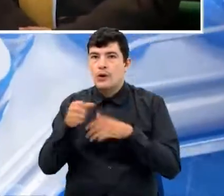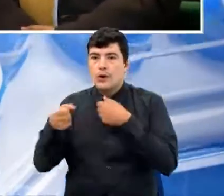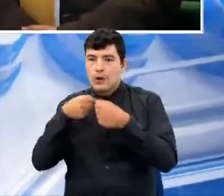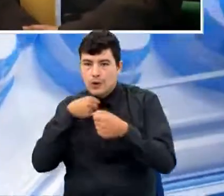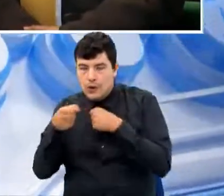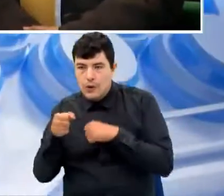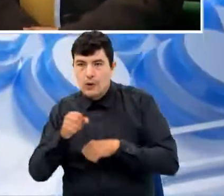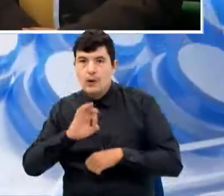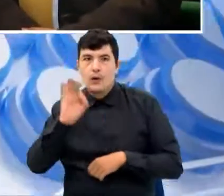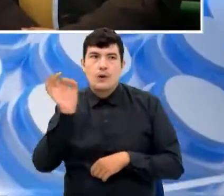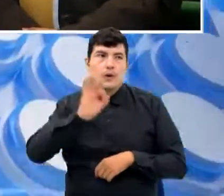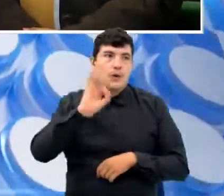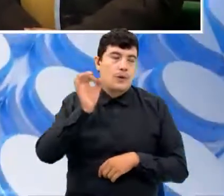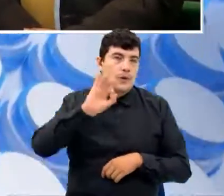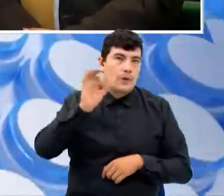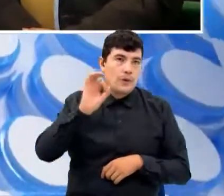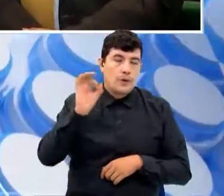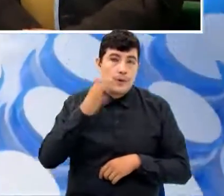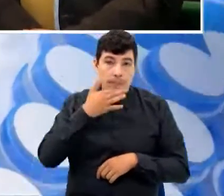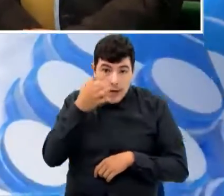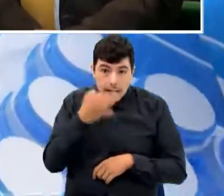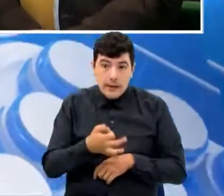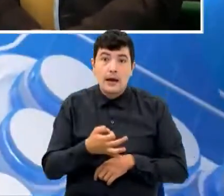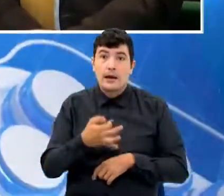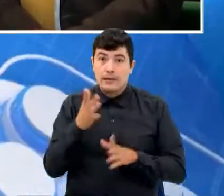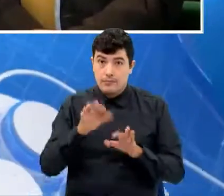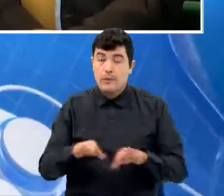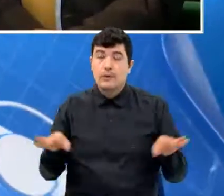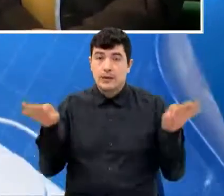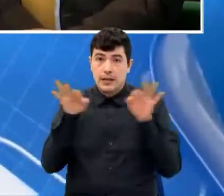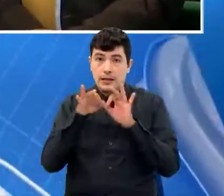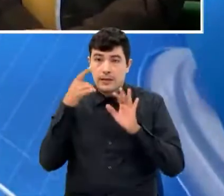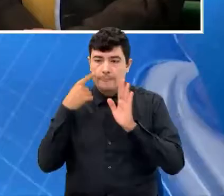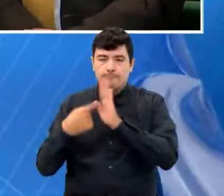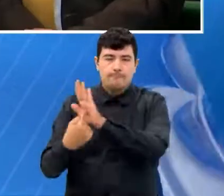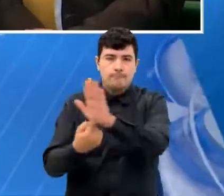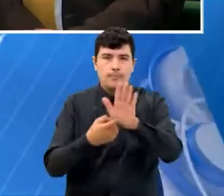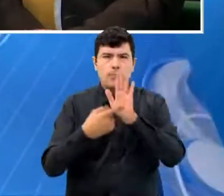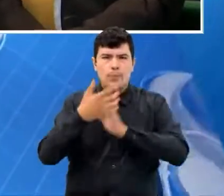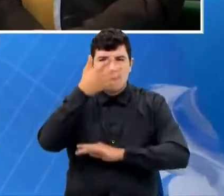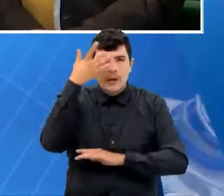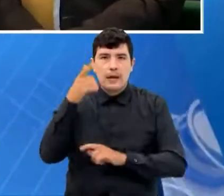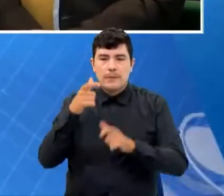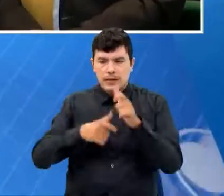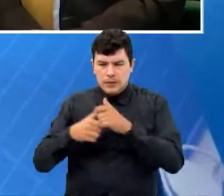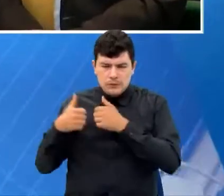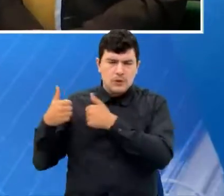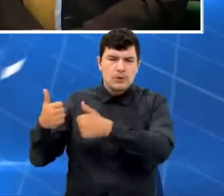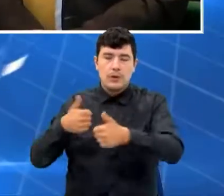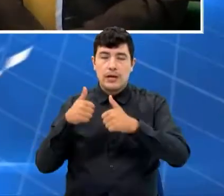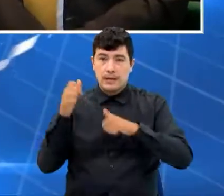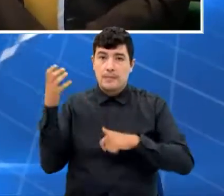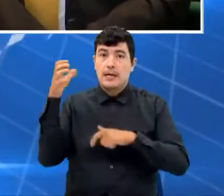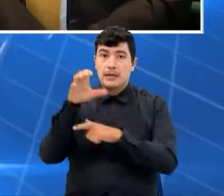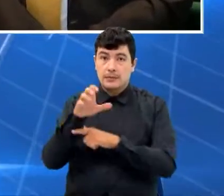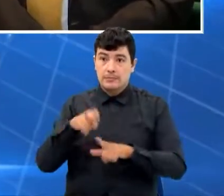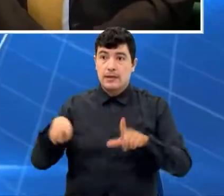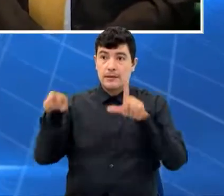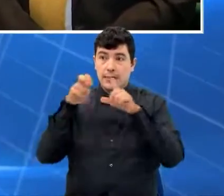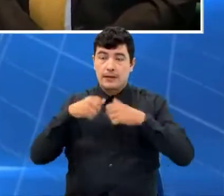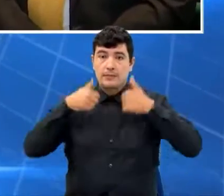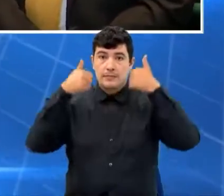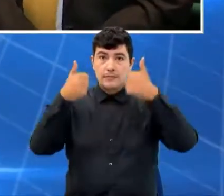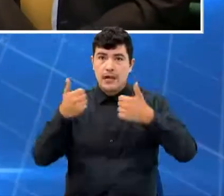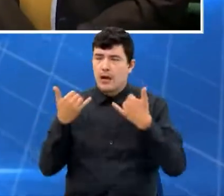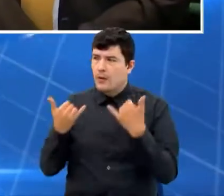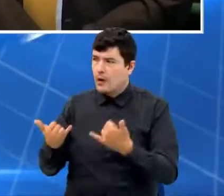periodistas que verdaderamente vale la pena visibilizarlos, porque hay gente que muy buena en todo el país. Bueno, esta es la